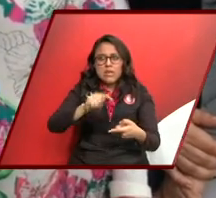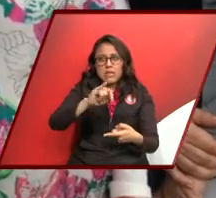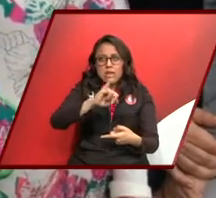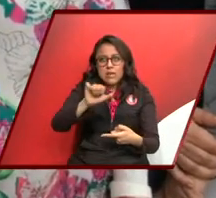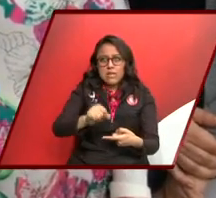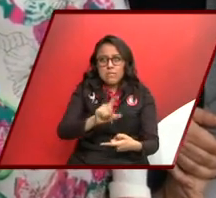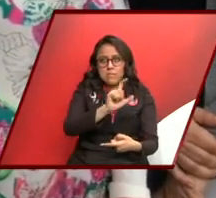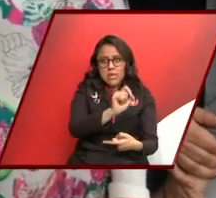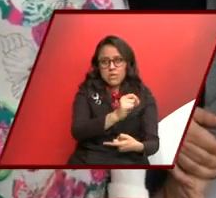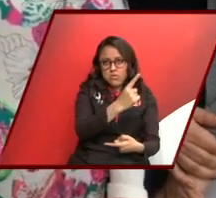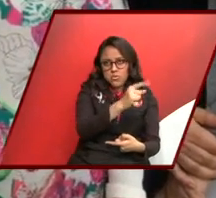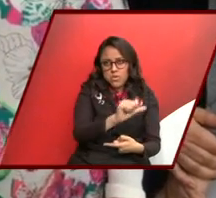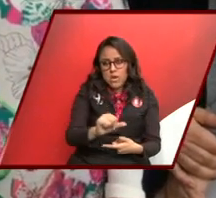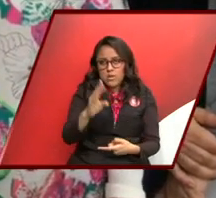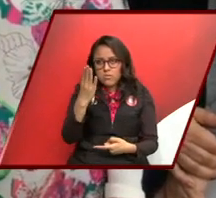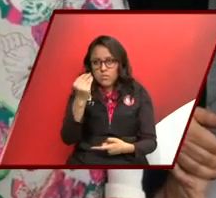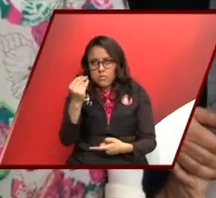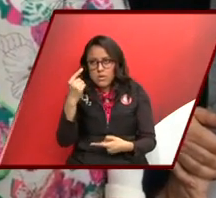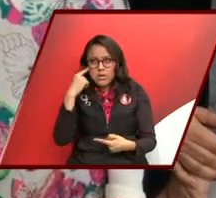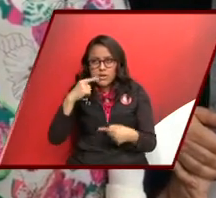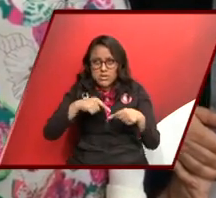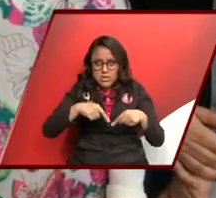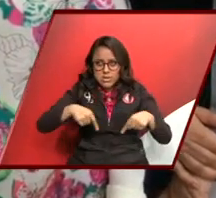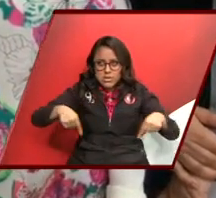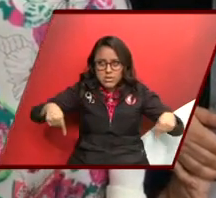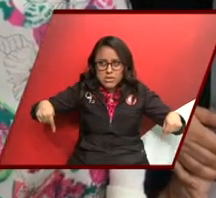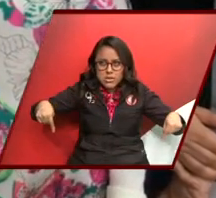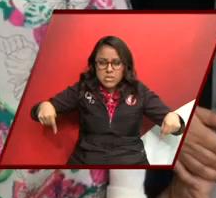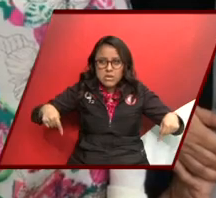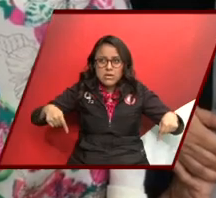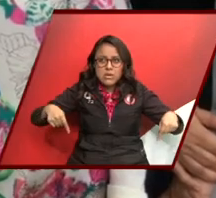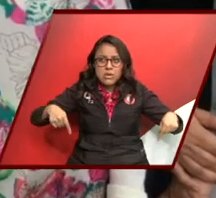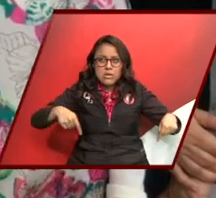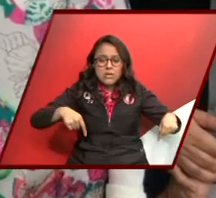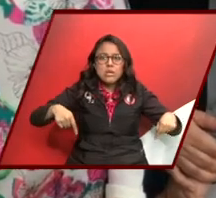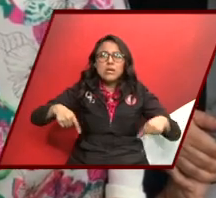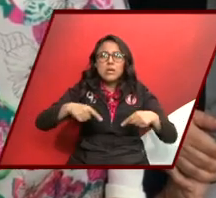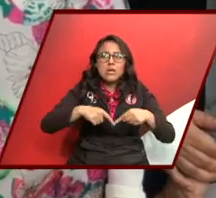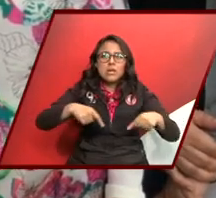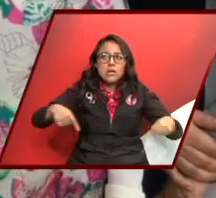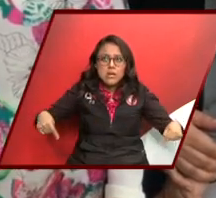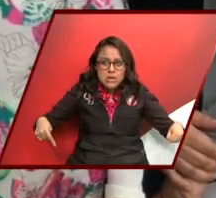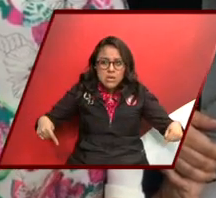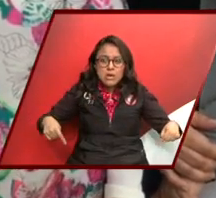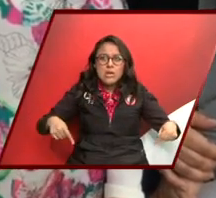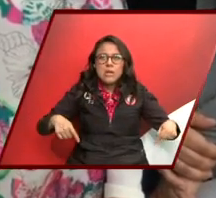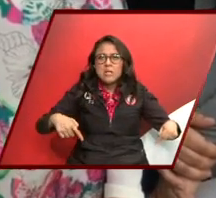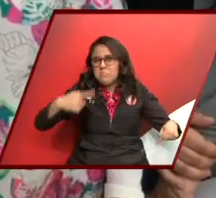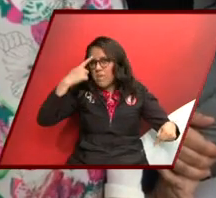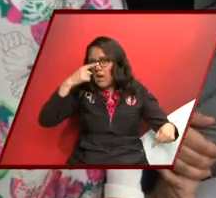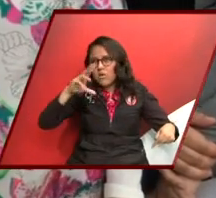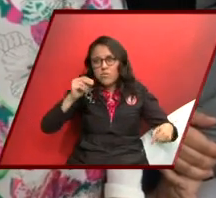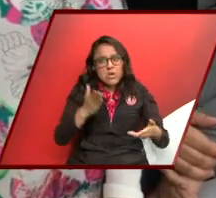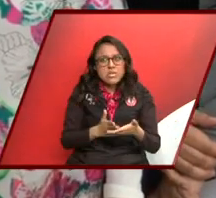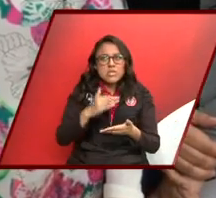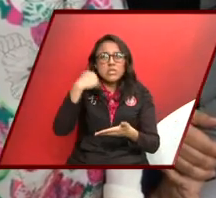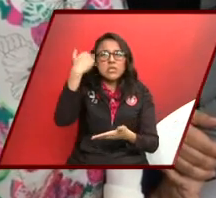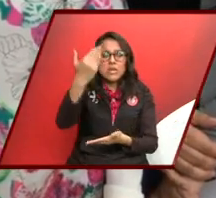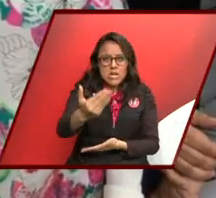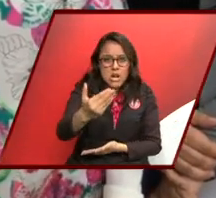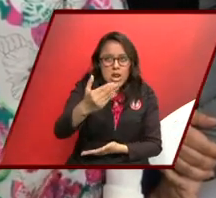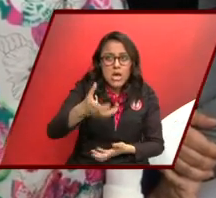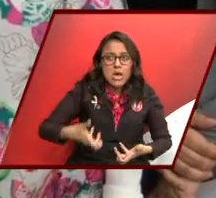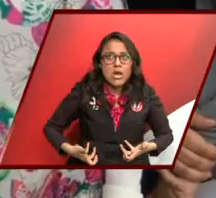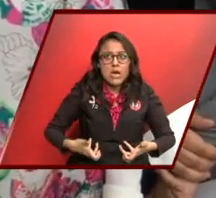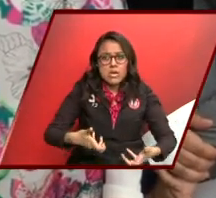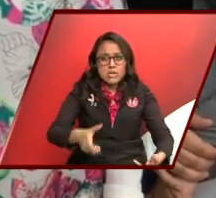9 horas. Es decir, que aquí en esta calle que está atrás de nosotros, perdón, frente a mí, pero detrás del camarógrafo, ponen una cadena para que ya no haya acceso a esta calle, que